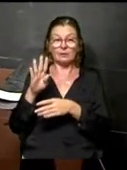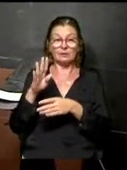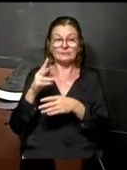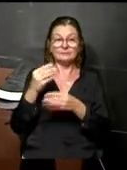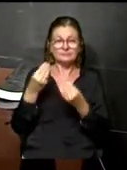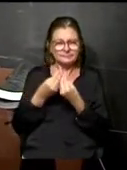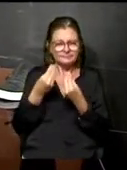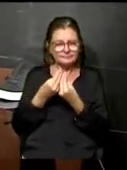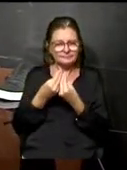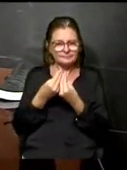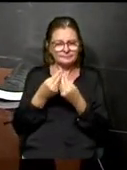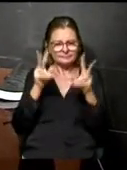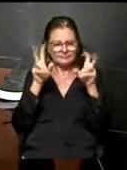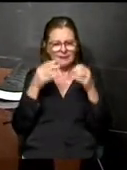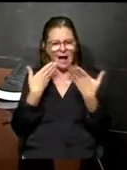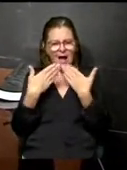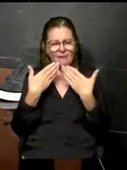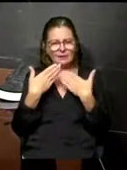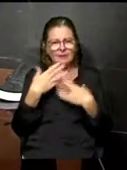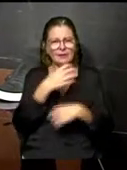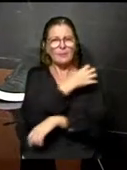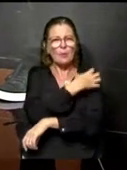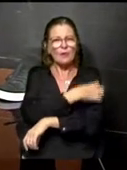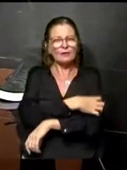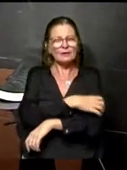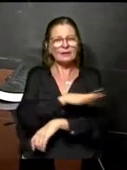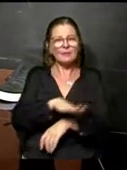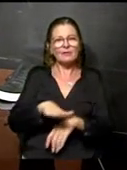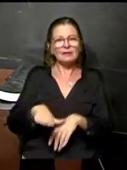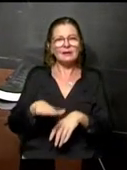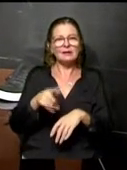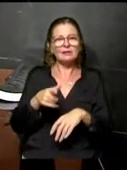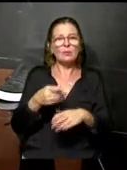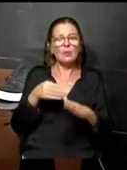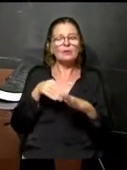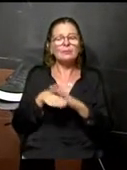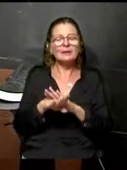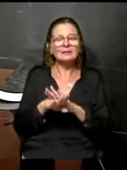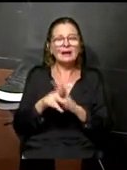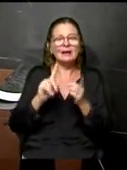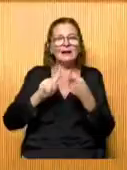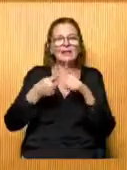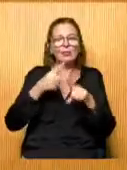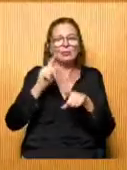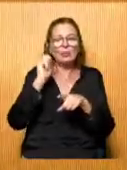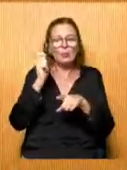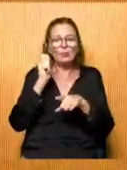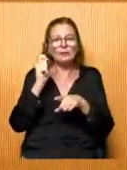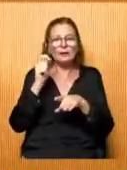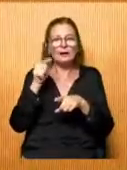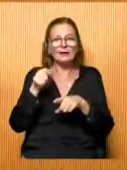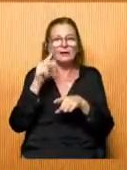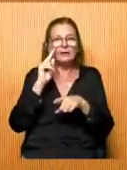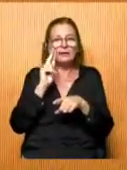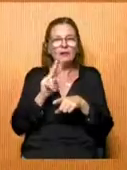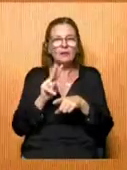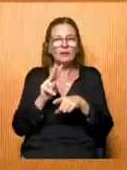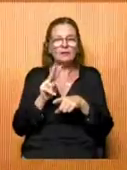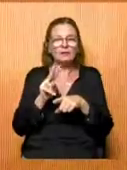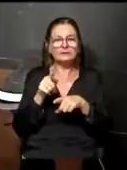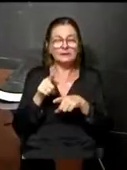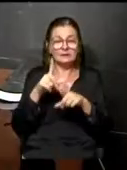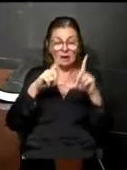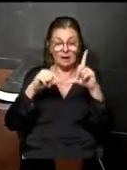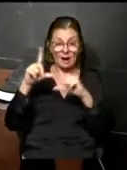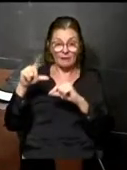que abordan el tema específicamente de prensa infantil. Entonces, ¿cómo se instala el tema en la discusión pública? Y ahí vemos, en este